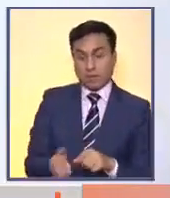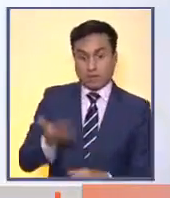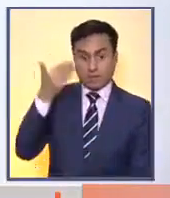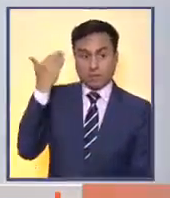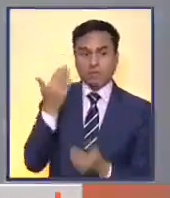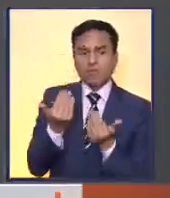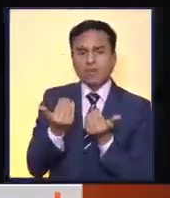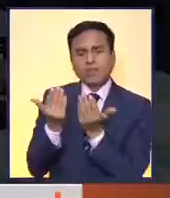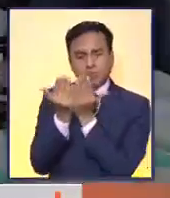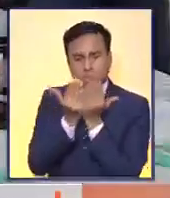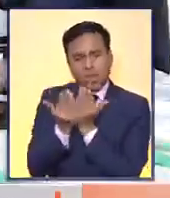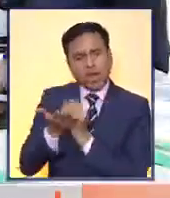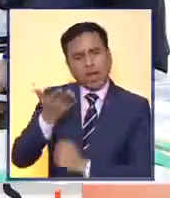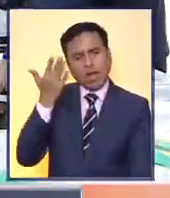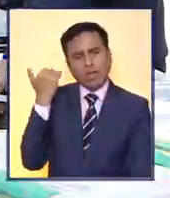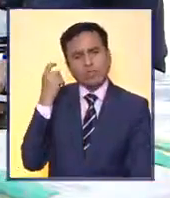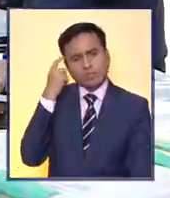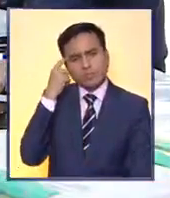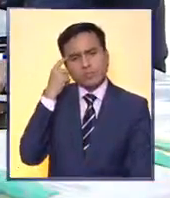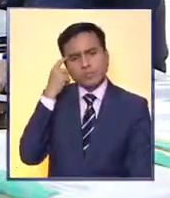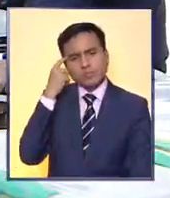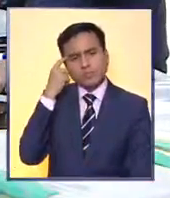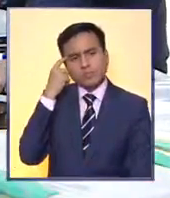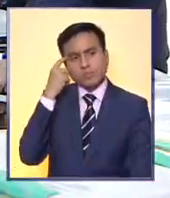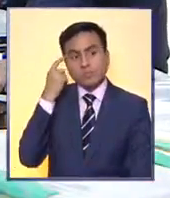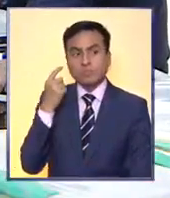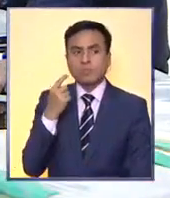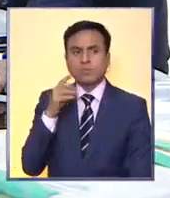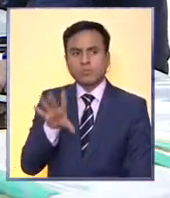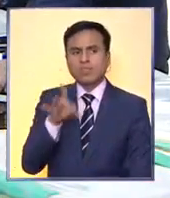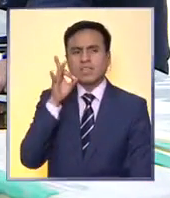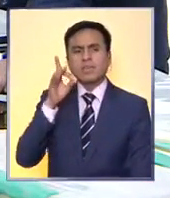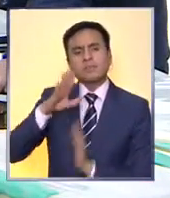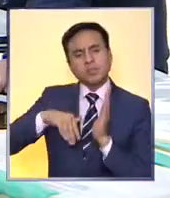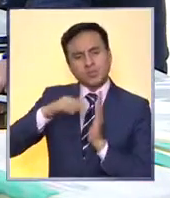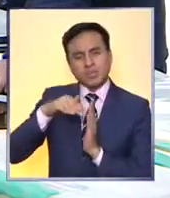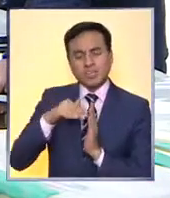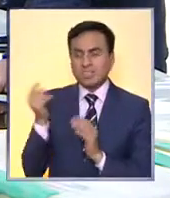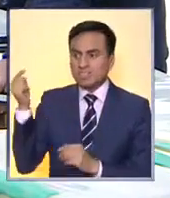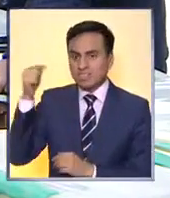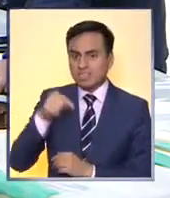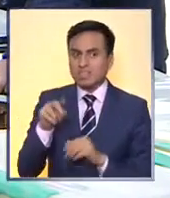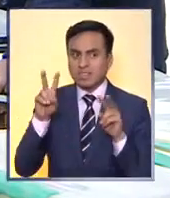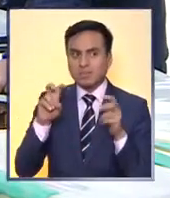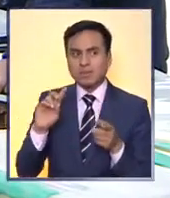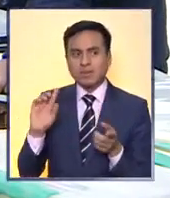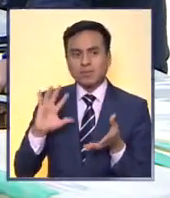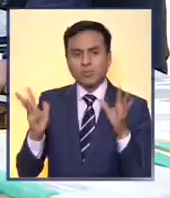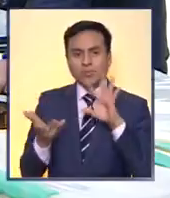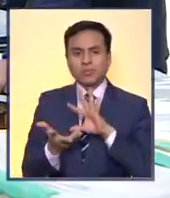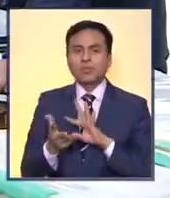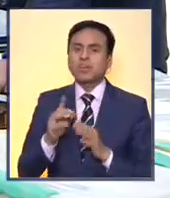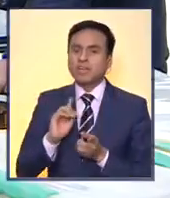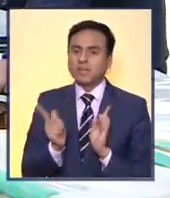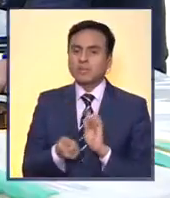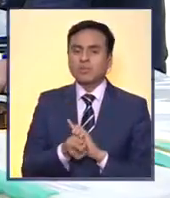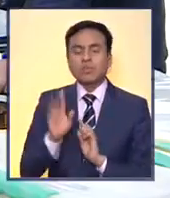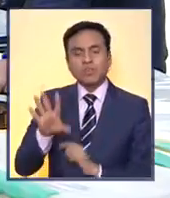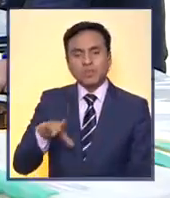necesitaba estudiar algo y opté por pintura. Cuando llegué ya el mundo cambió. Descubrí